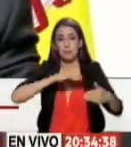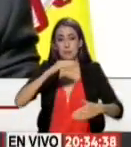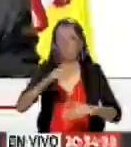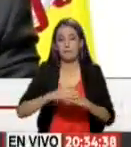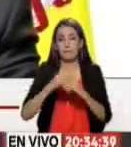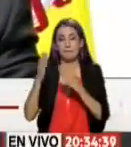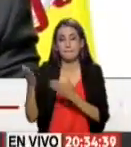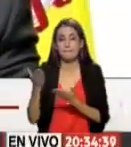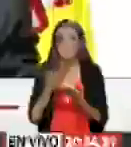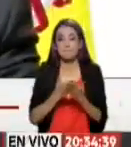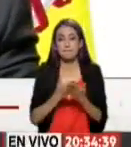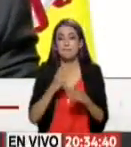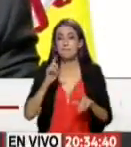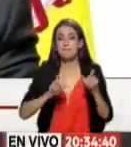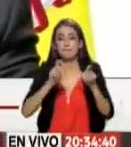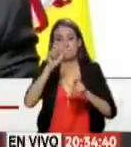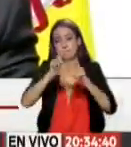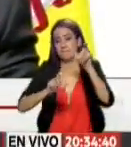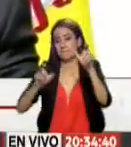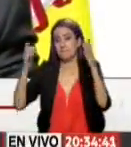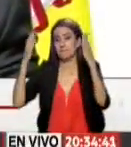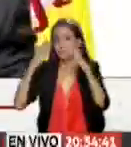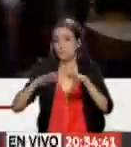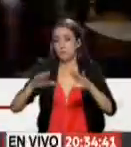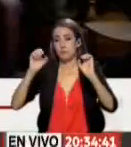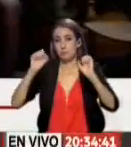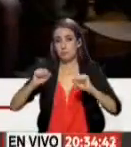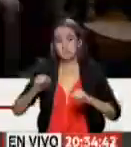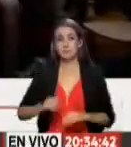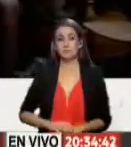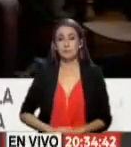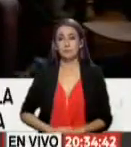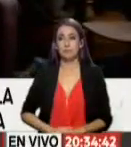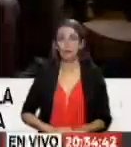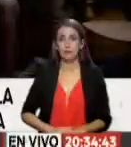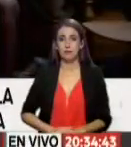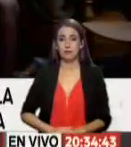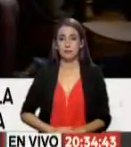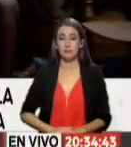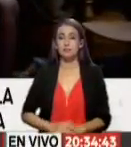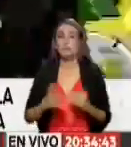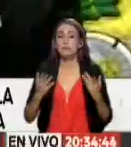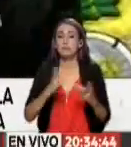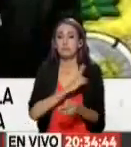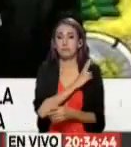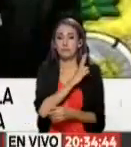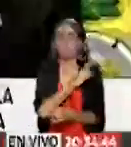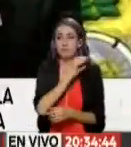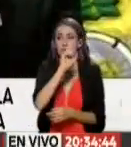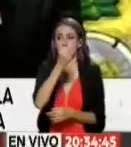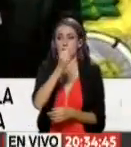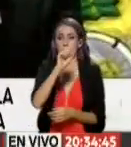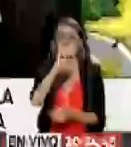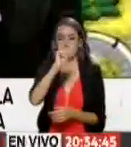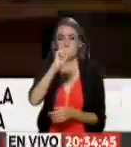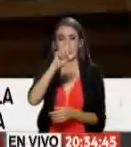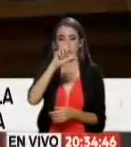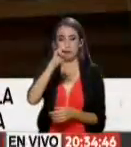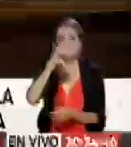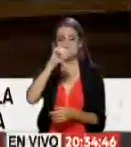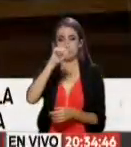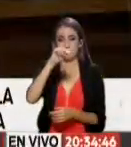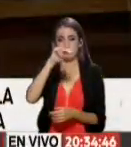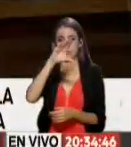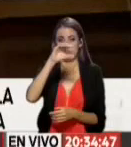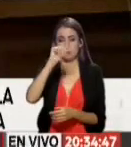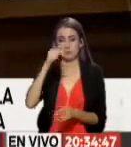de las personas que pensaban perennizarse en el poder. Las autoridades de la Universidad de Salamanca se sumaron a este razonamiento, anhelando que las cosas